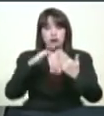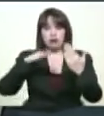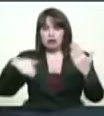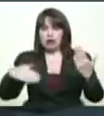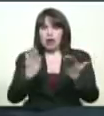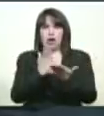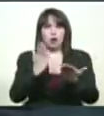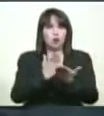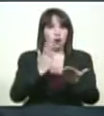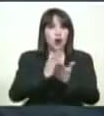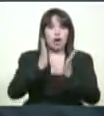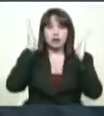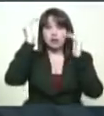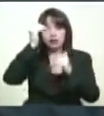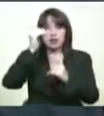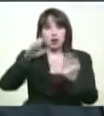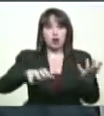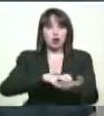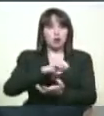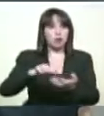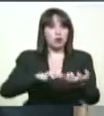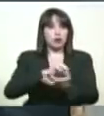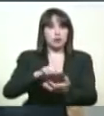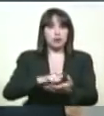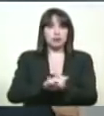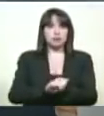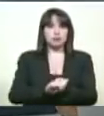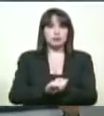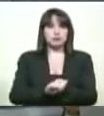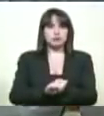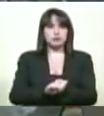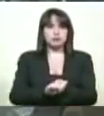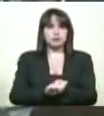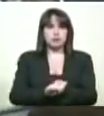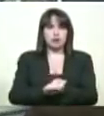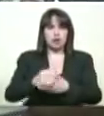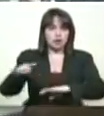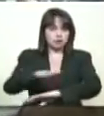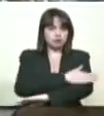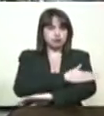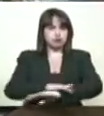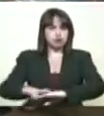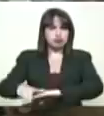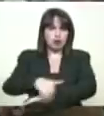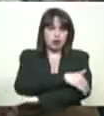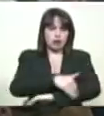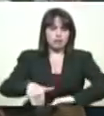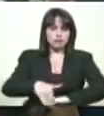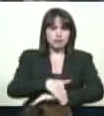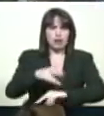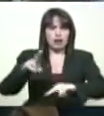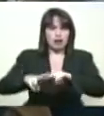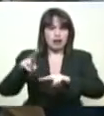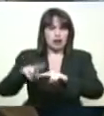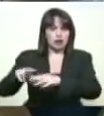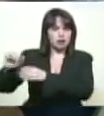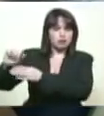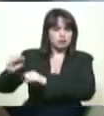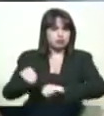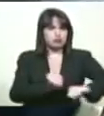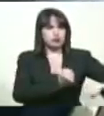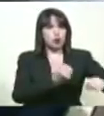para atender los problemas de bacheo de asfaltado de vías de comunicación